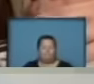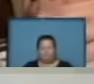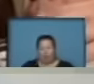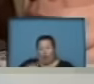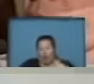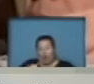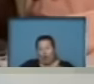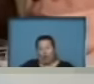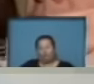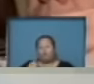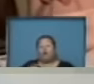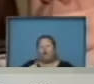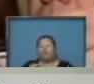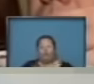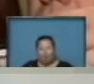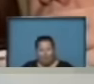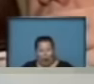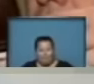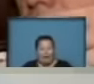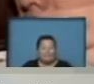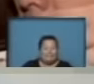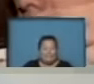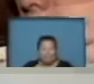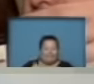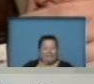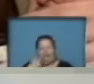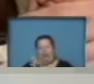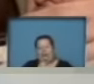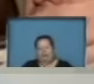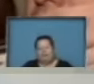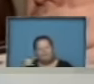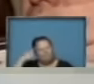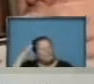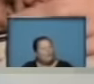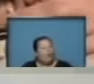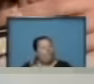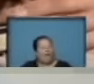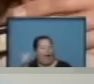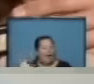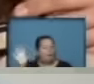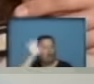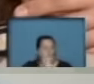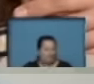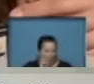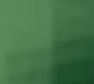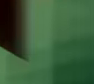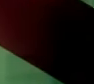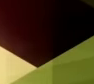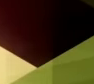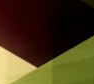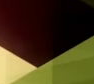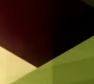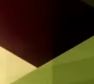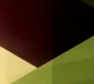la elección, porque no tiene otra forma para resolverlo, atento que estaban convencidísimos que iban a ganar en todas las provincias y no ganar en ninguna.